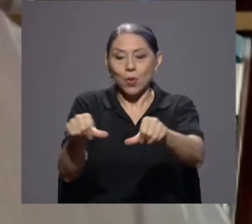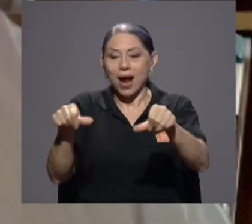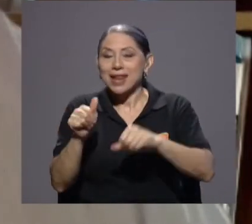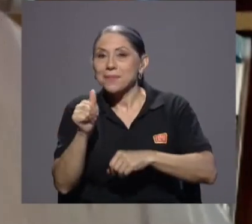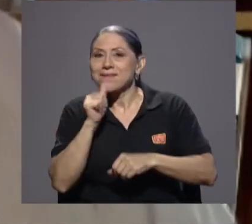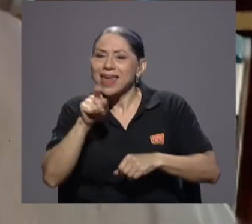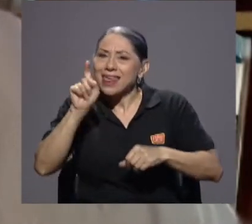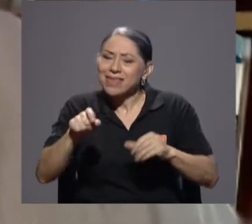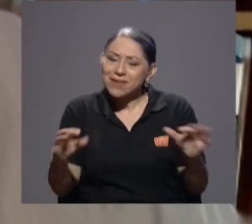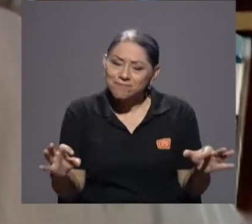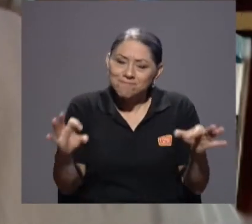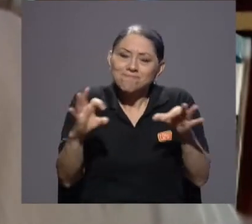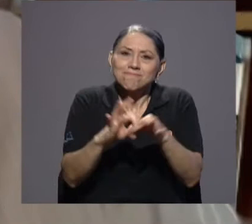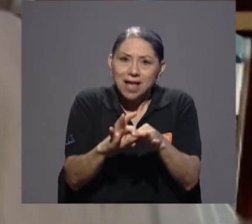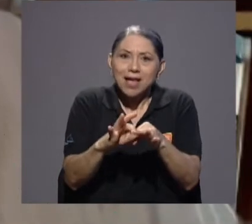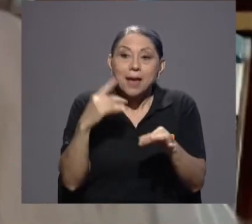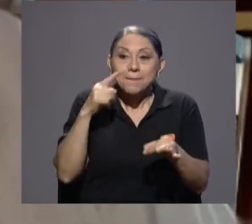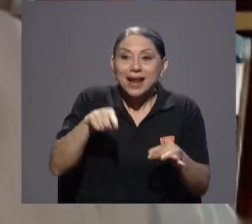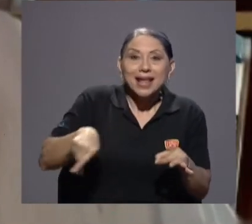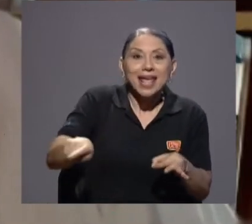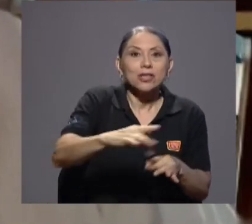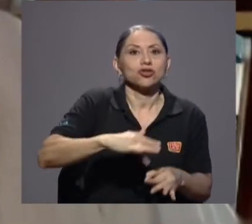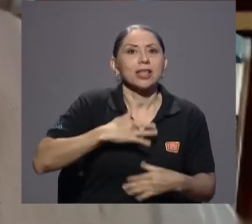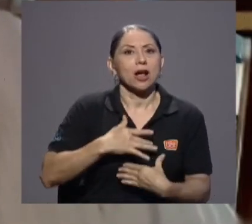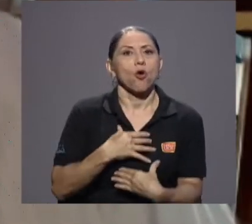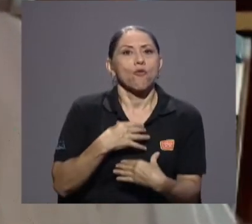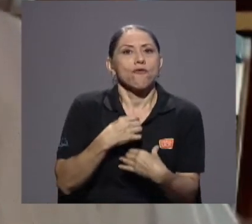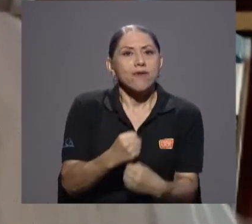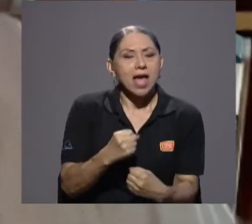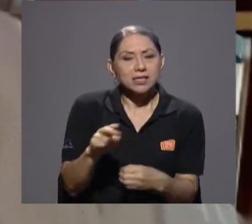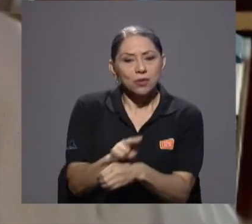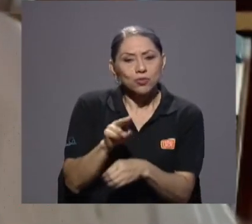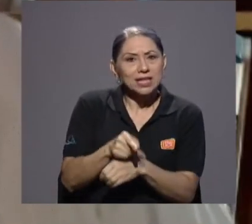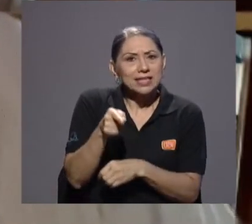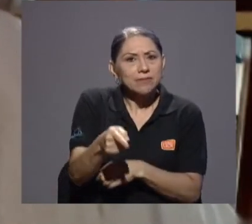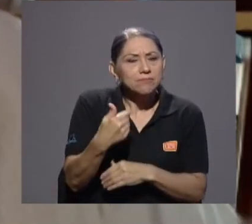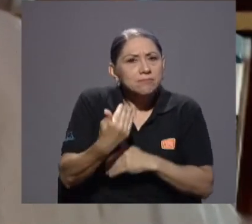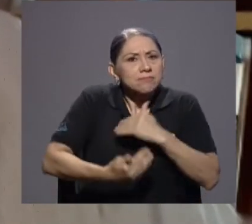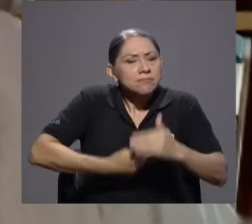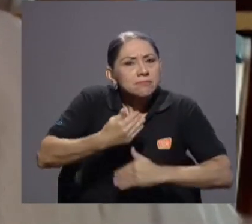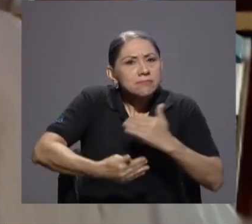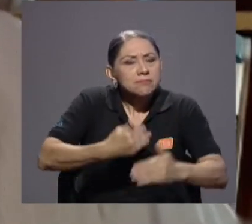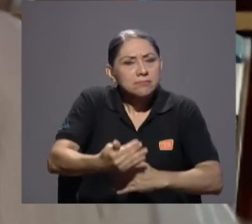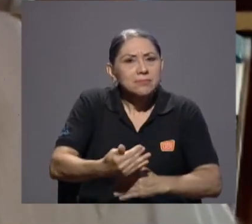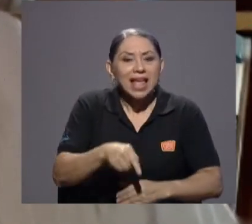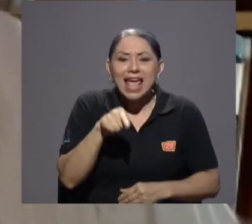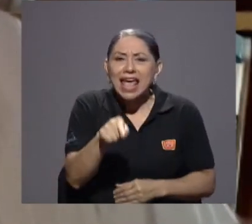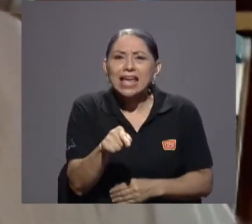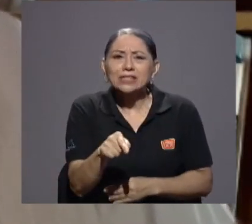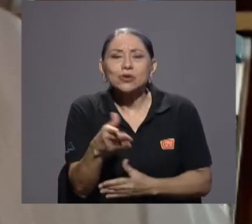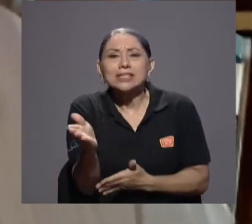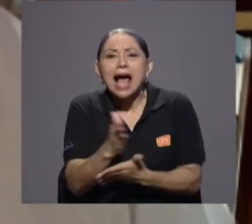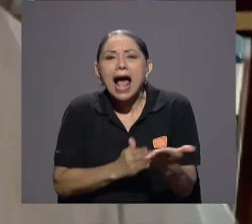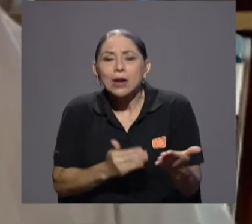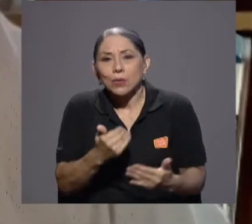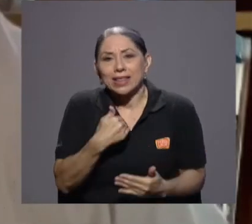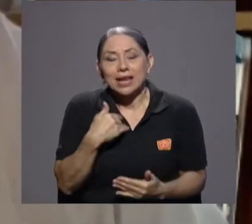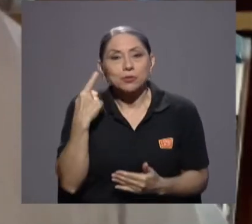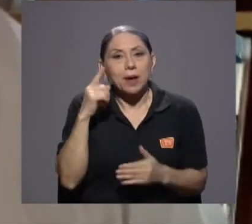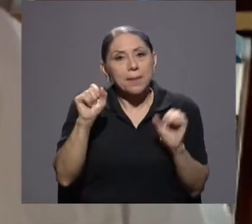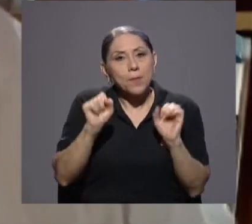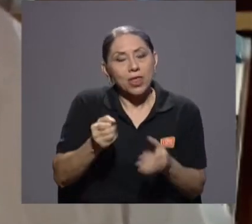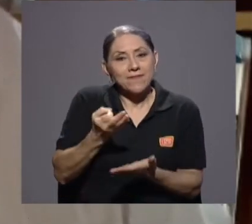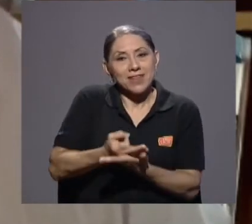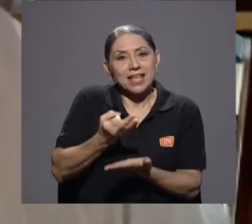al funcionario institucional de utilizar estas herramientas, debe de ser una de las pocas armas que tenemos en este momento para financiar